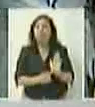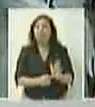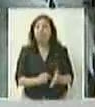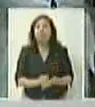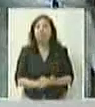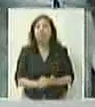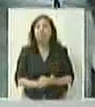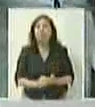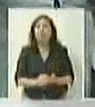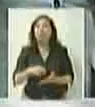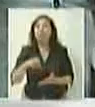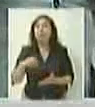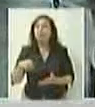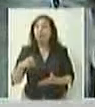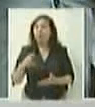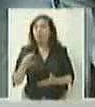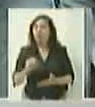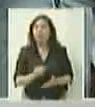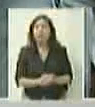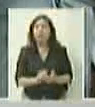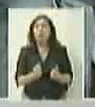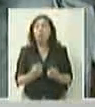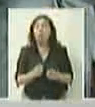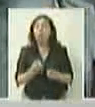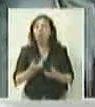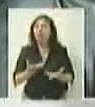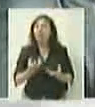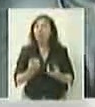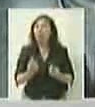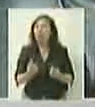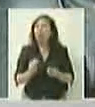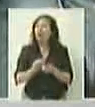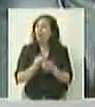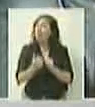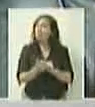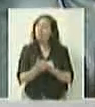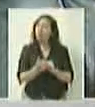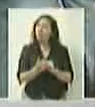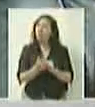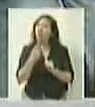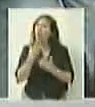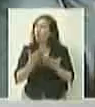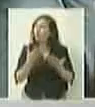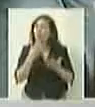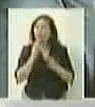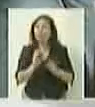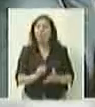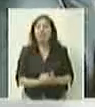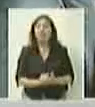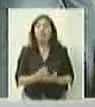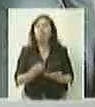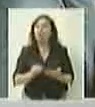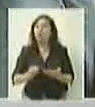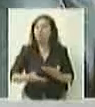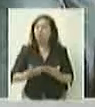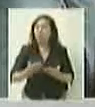y alcanzada, señor Espadaro. Lo que pasa es que cuando uno quiere tergiversar y sacar de contexto las cosas, es